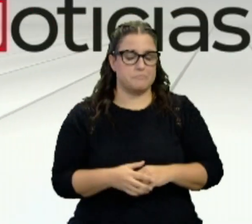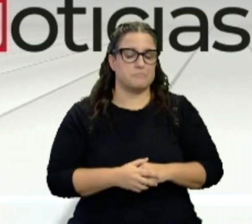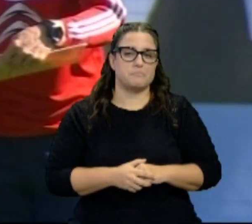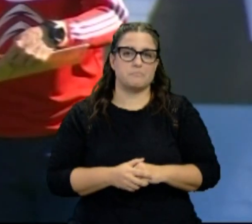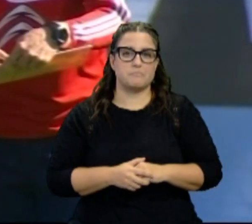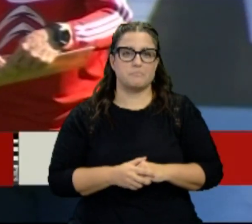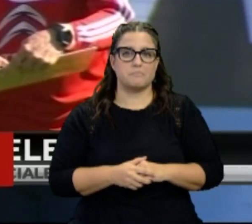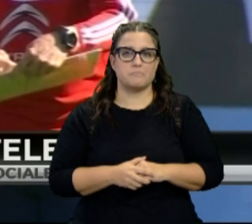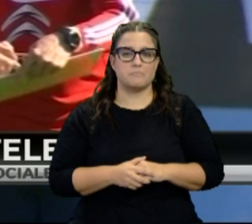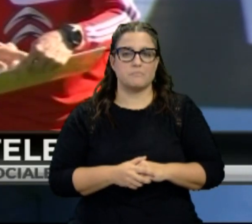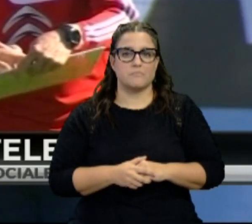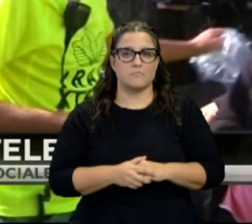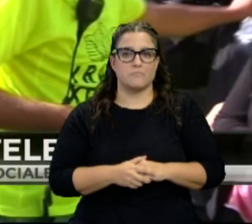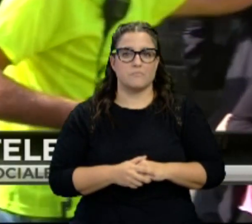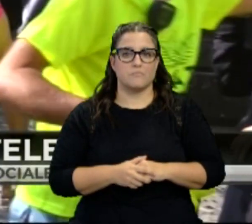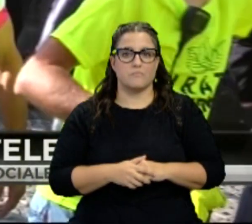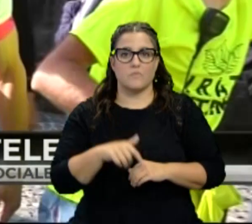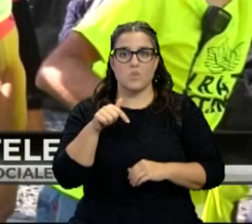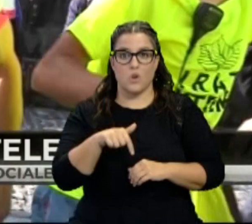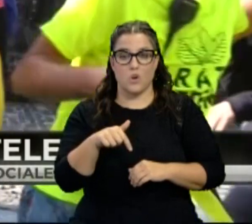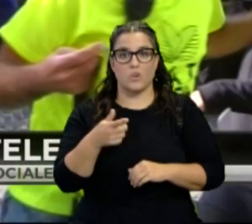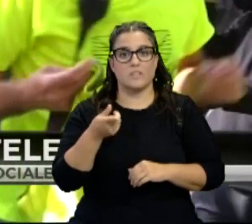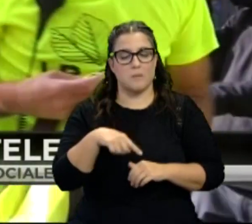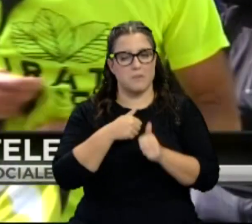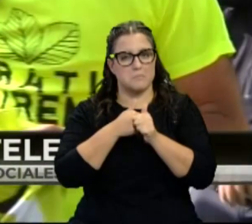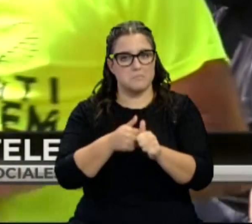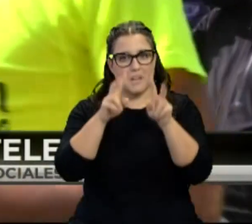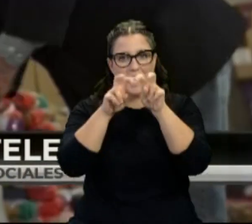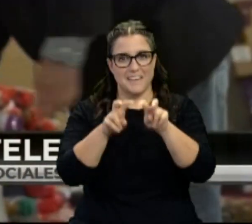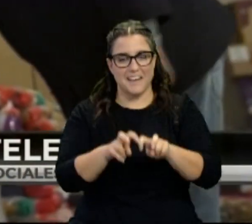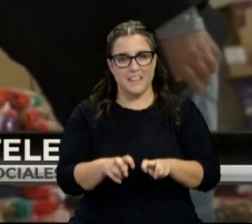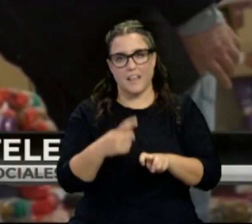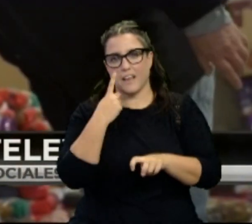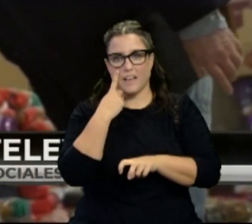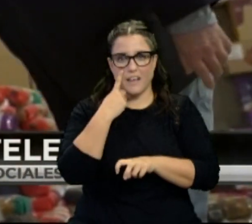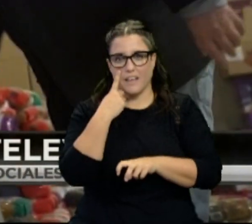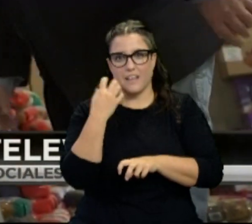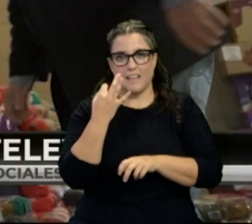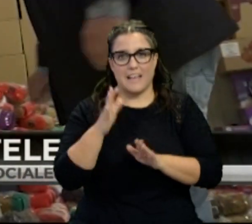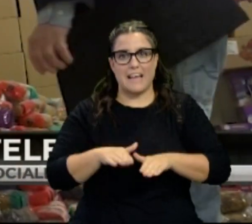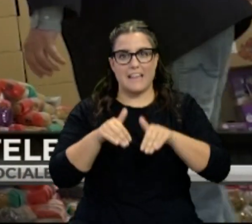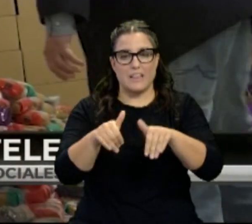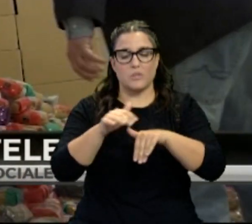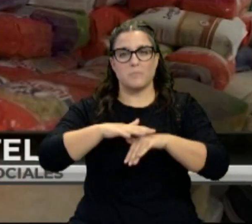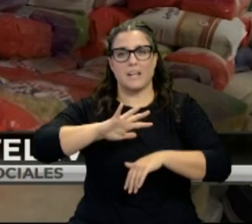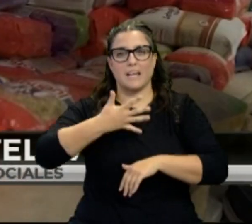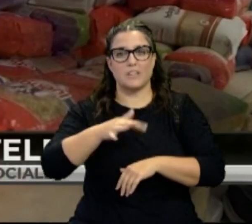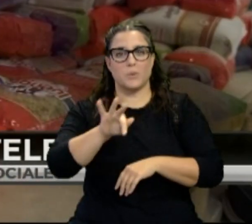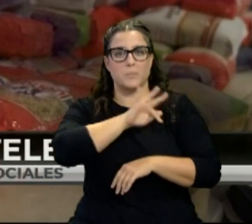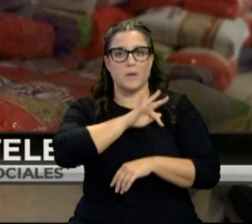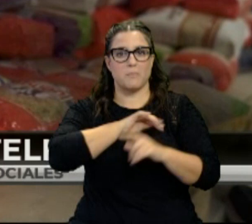común. Y hoy también seguiremos analizando y viendo quiénes son los candidatos a los 5º premios